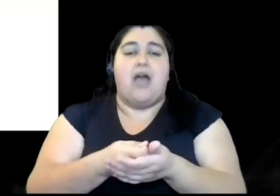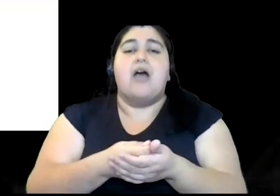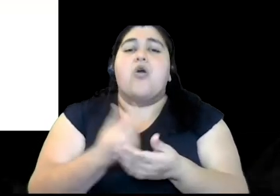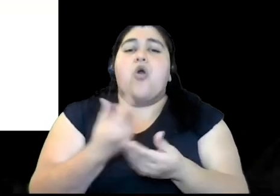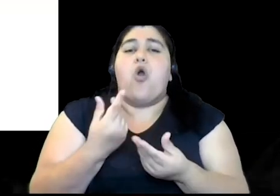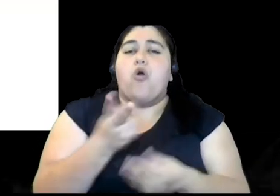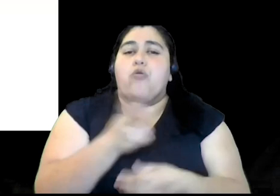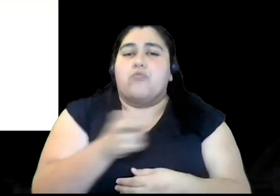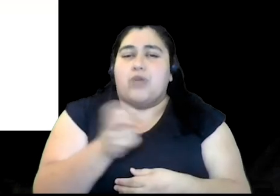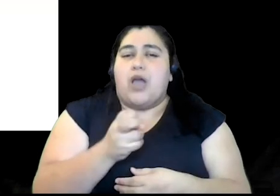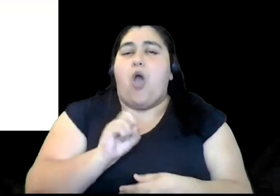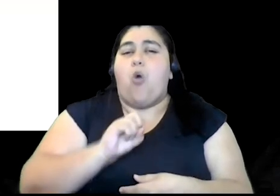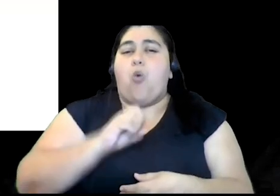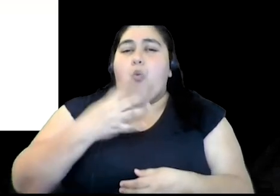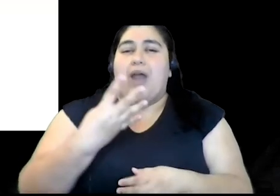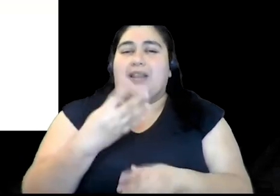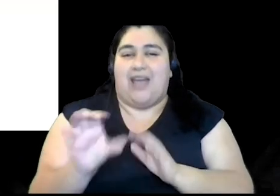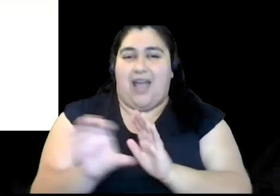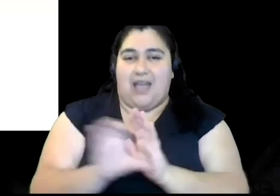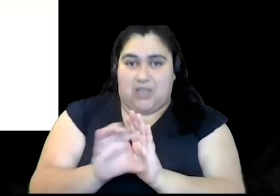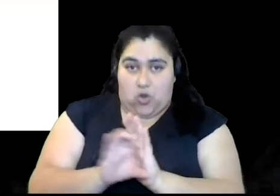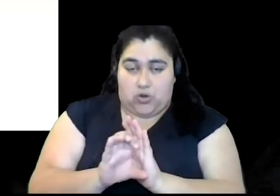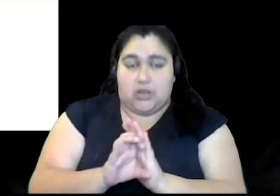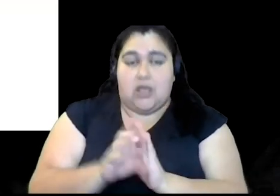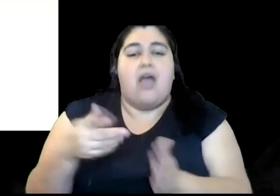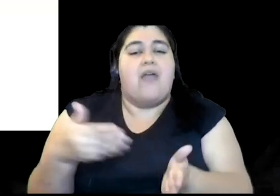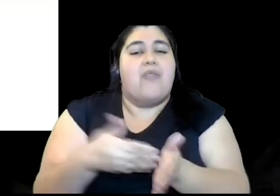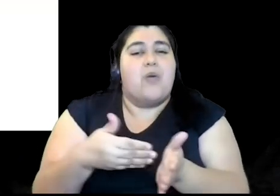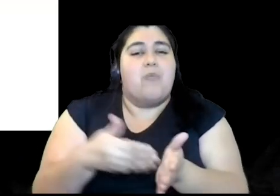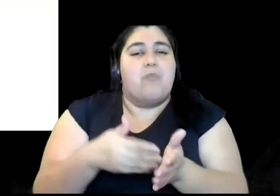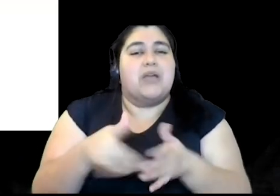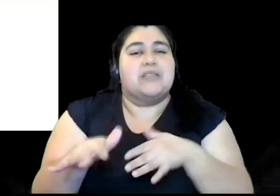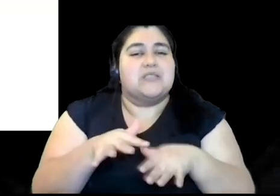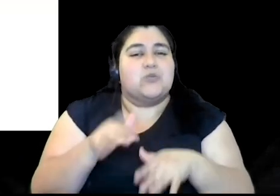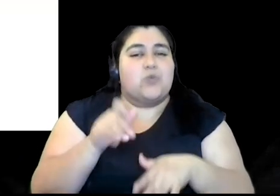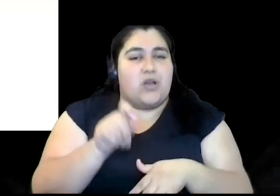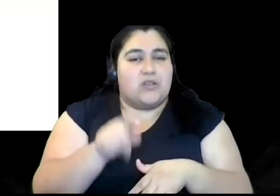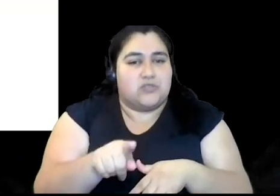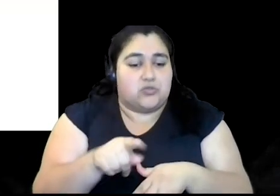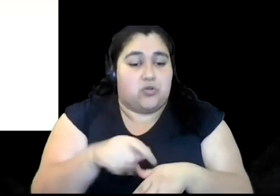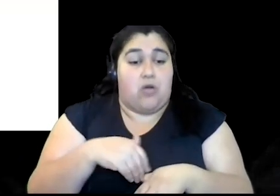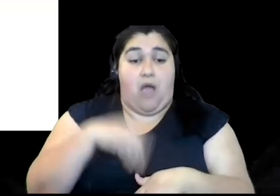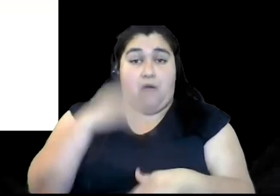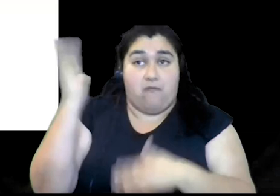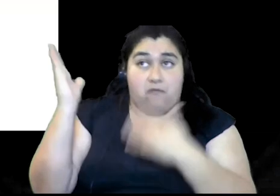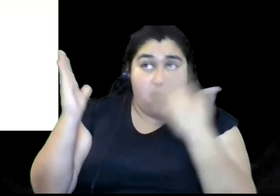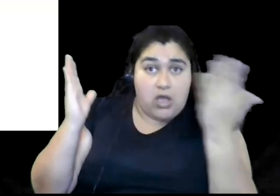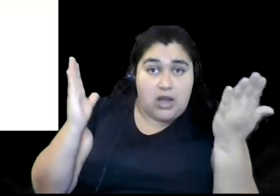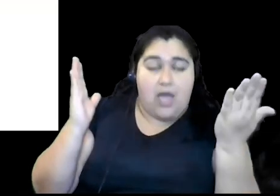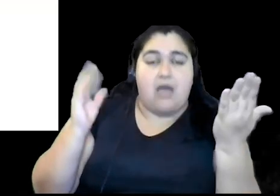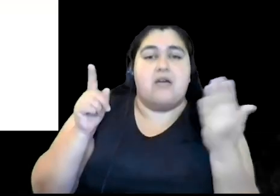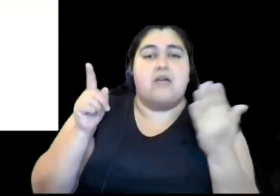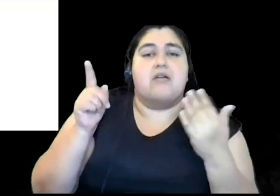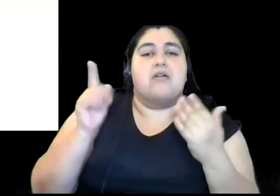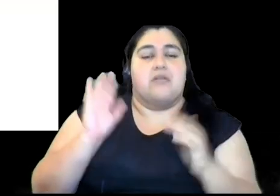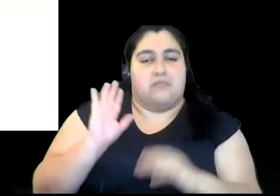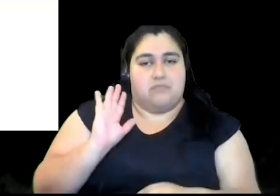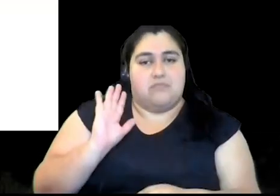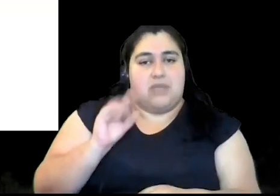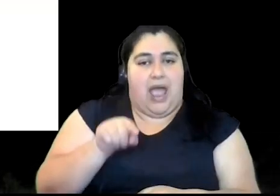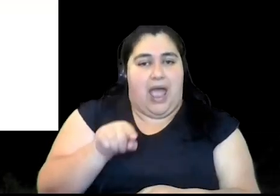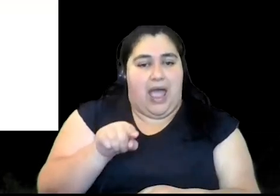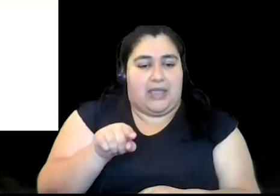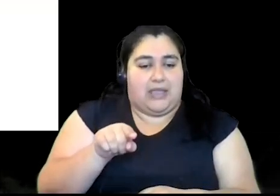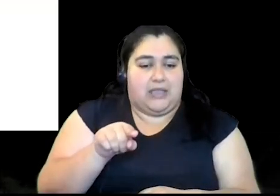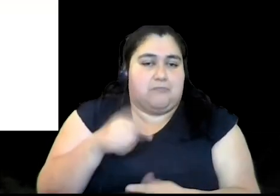pero esa diferencia de cambio es producto de la realización en el exterior de moneda extranjera, va a